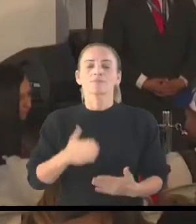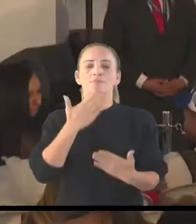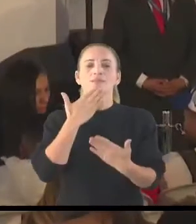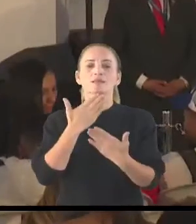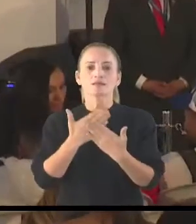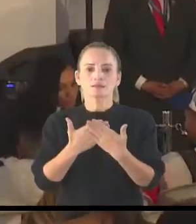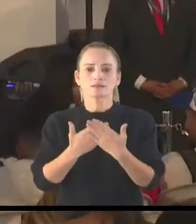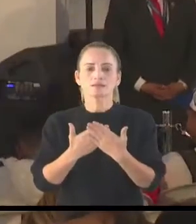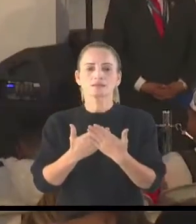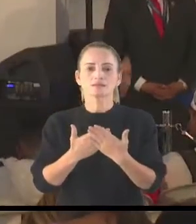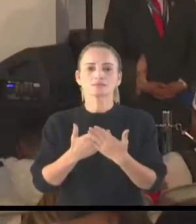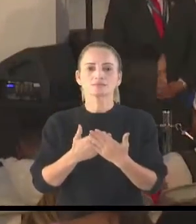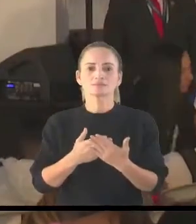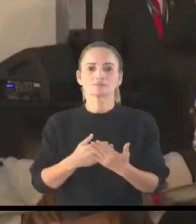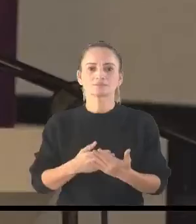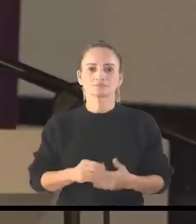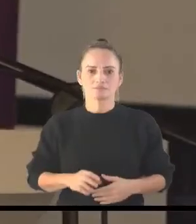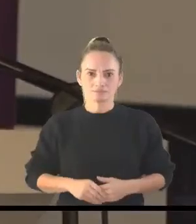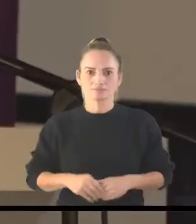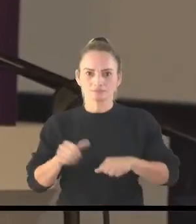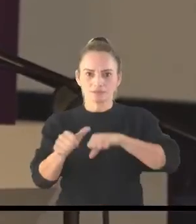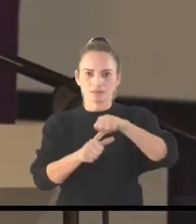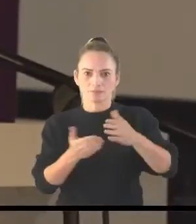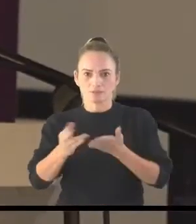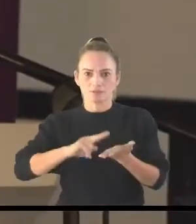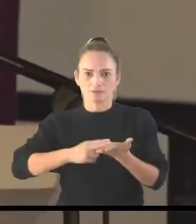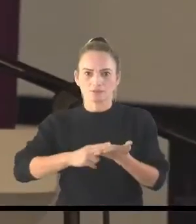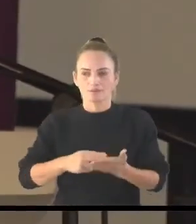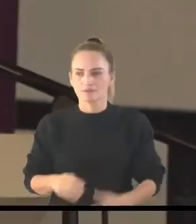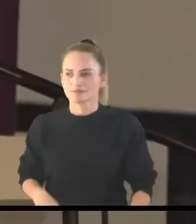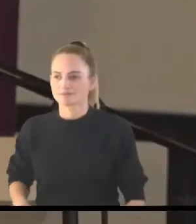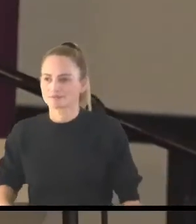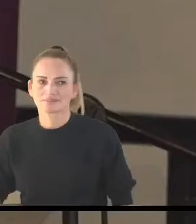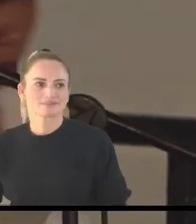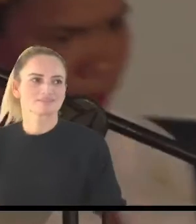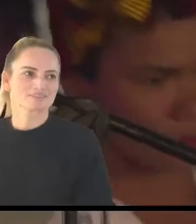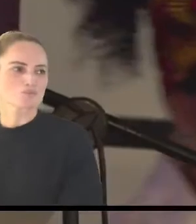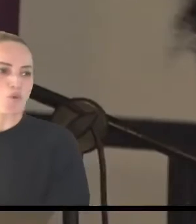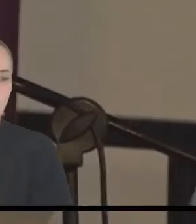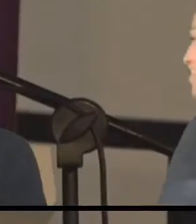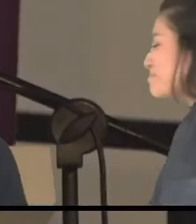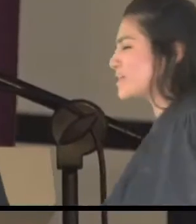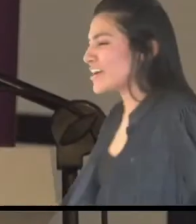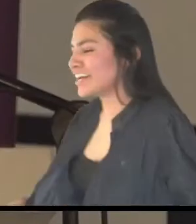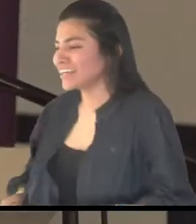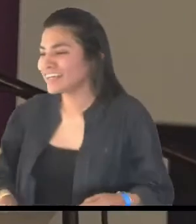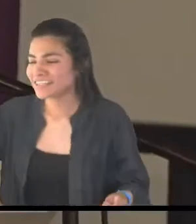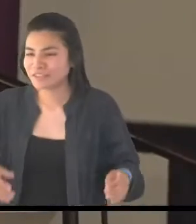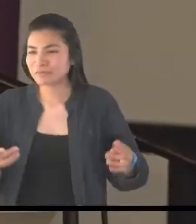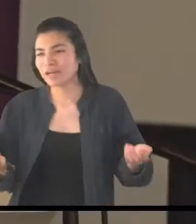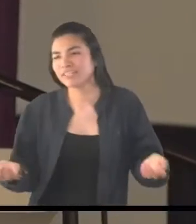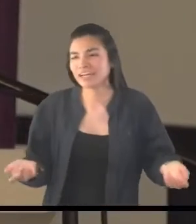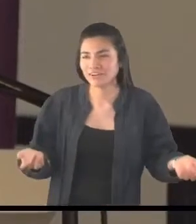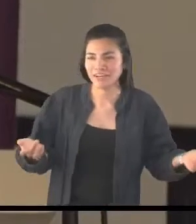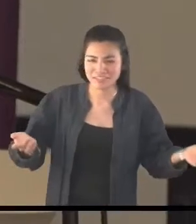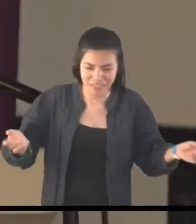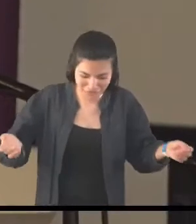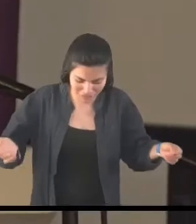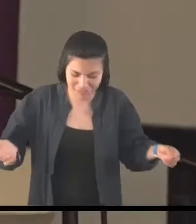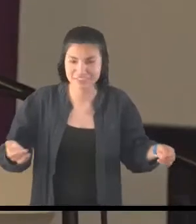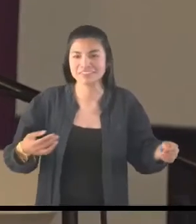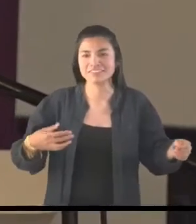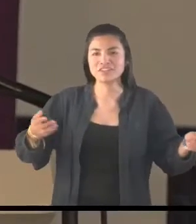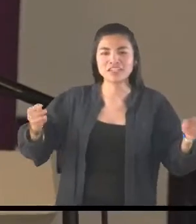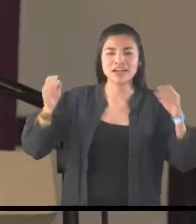Muchísimas gracias a la señora Gregoria, compartimos sus experiencias, muchas gracias. En el siguiente video podremos ver el contexto